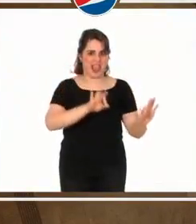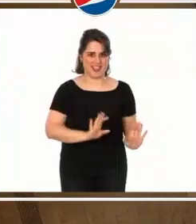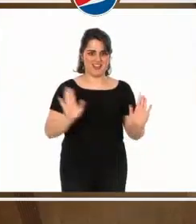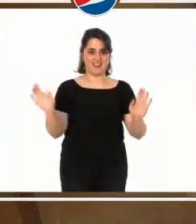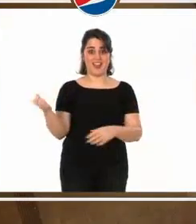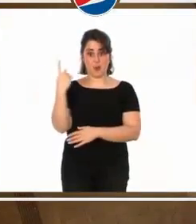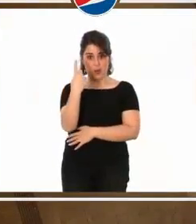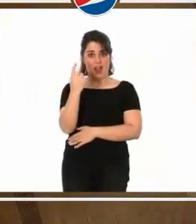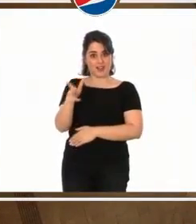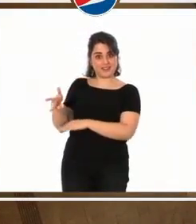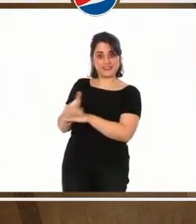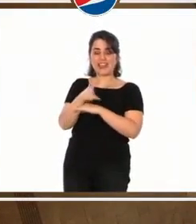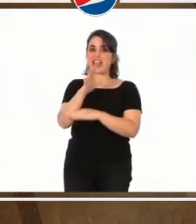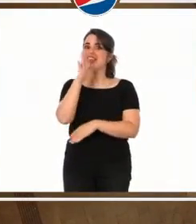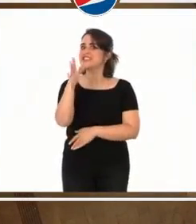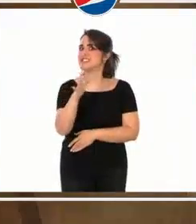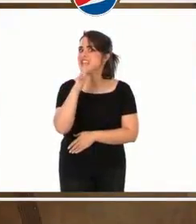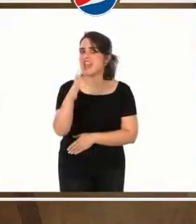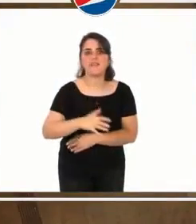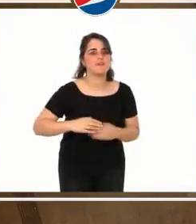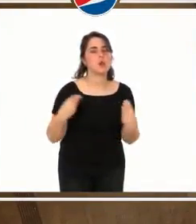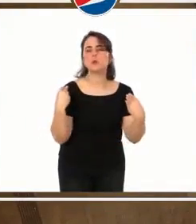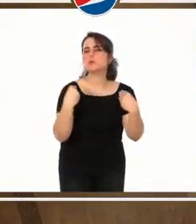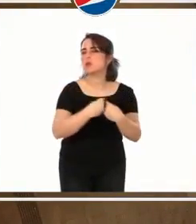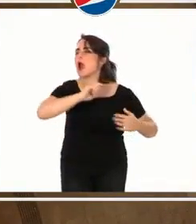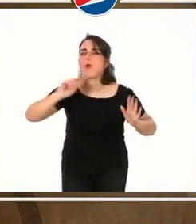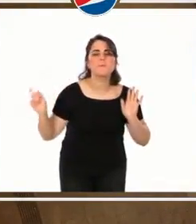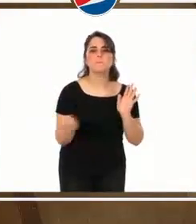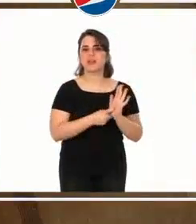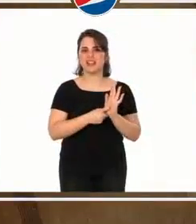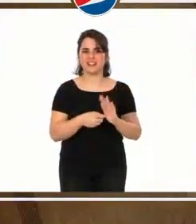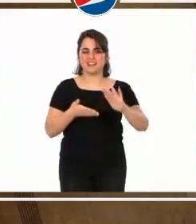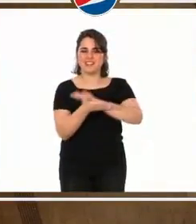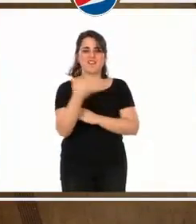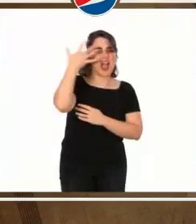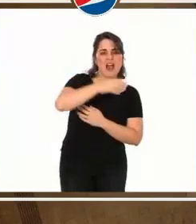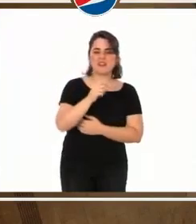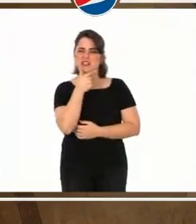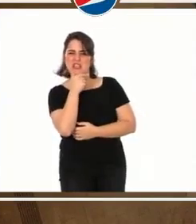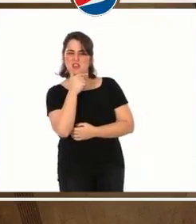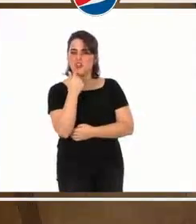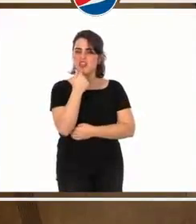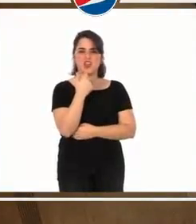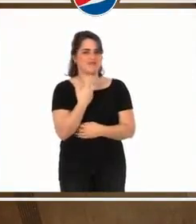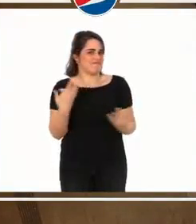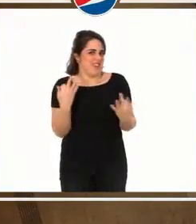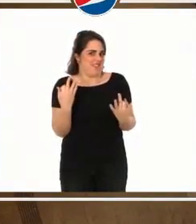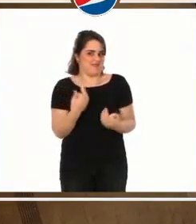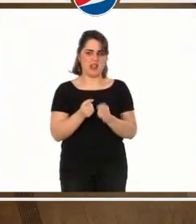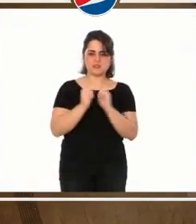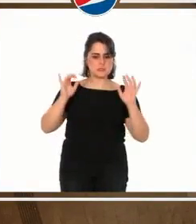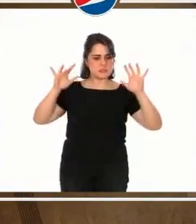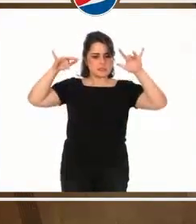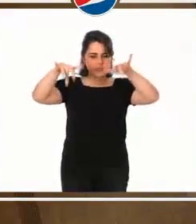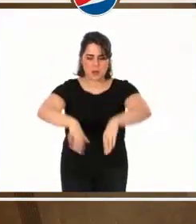esta. Impresionante, lleno absoluto. Ha venido Ander, ha venido Negro y han dicho: hay que llenar esta plaza. Esta será